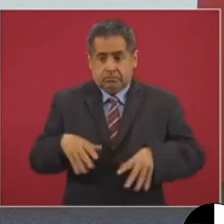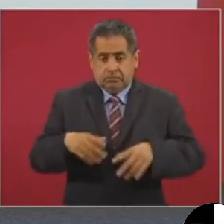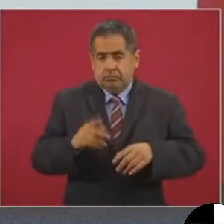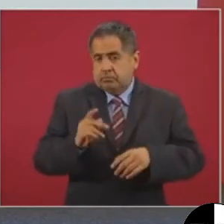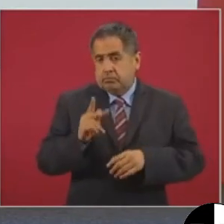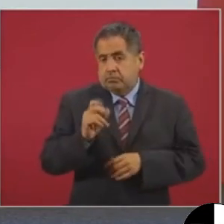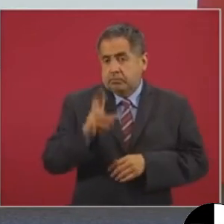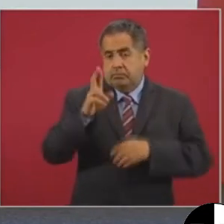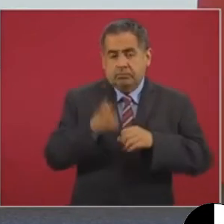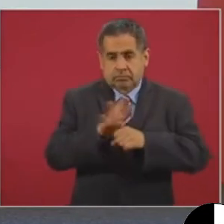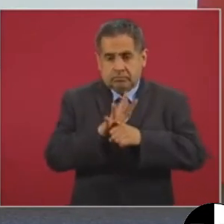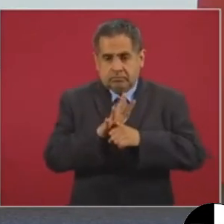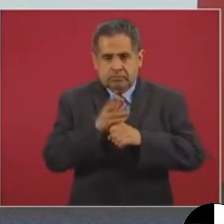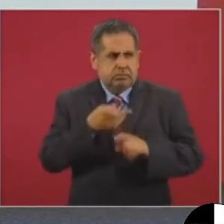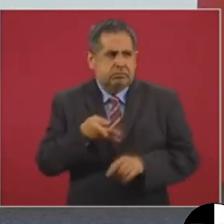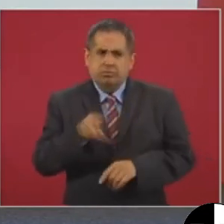Pero ahí pues